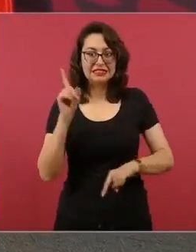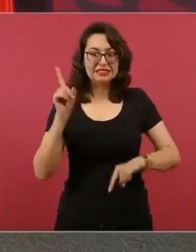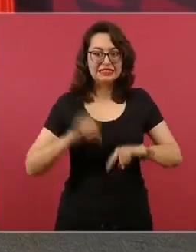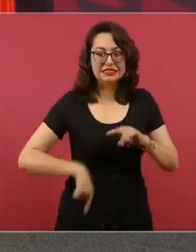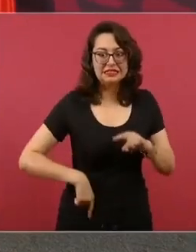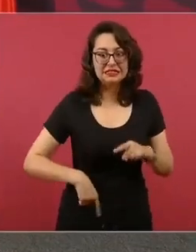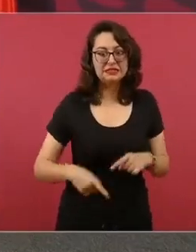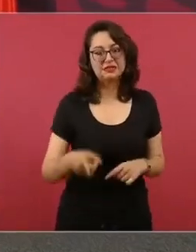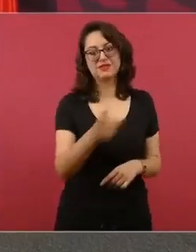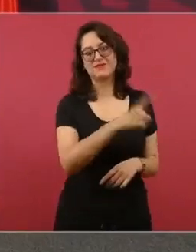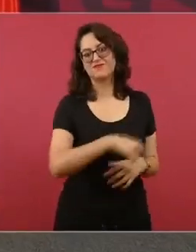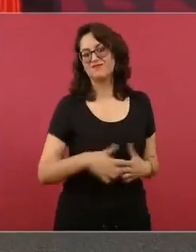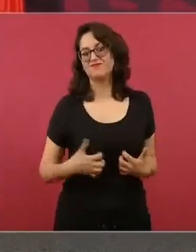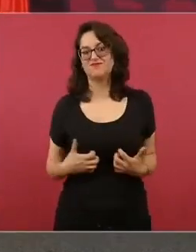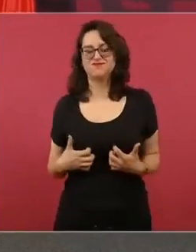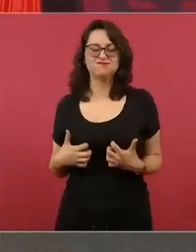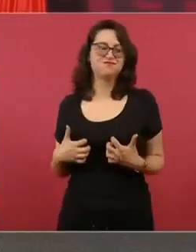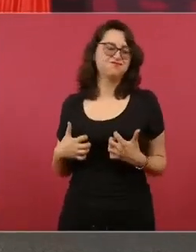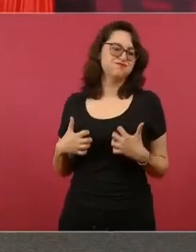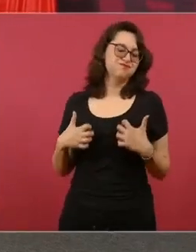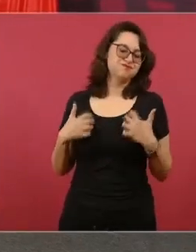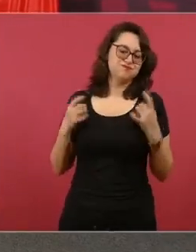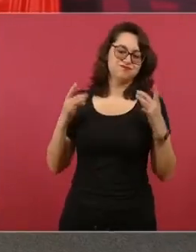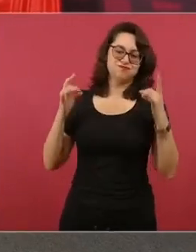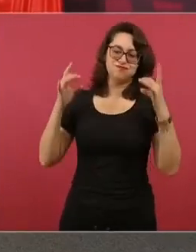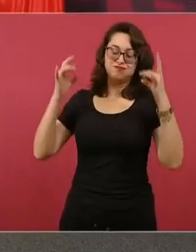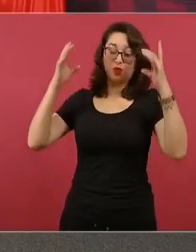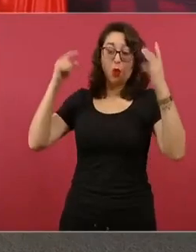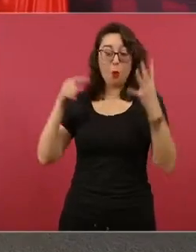sintieron traicionados